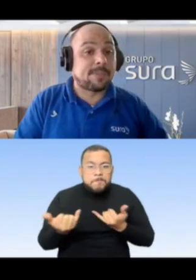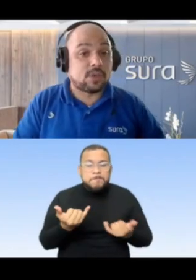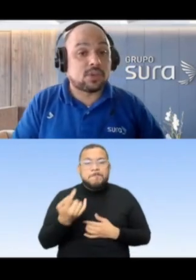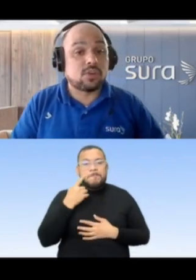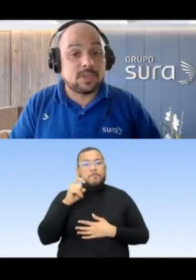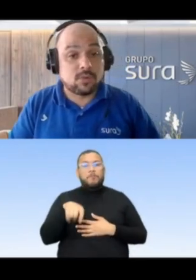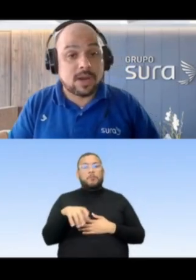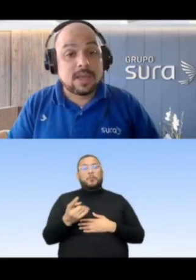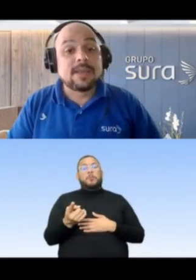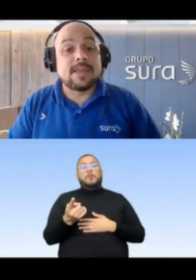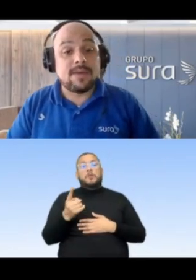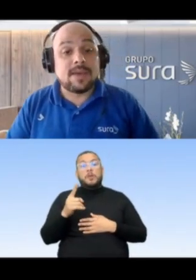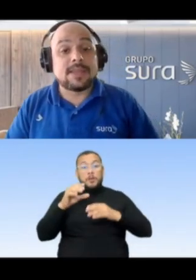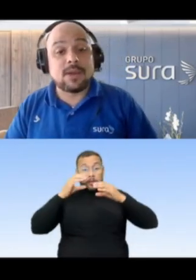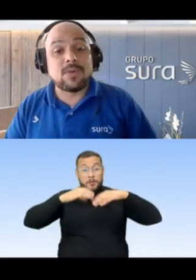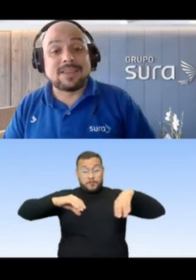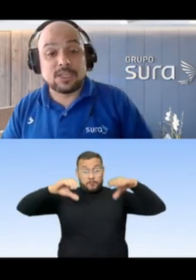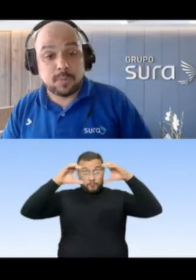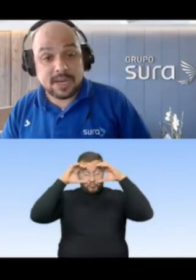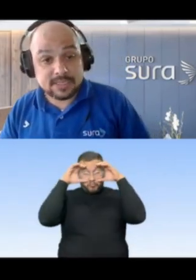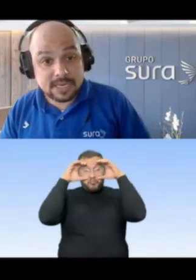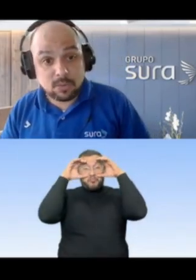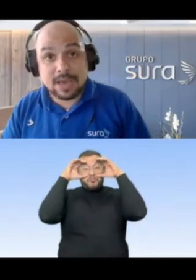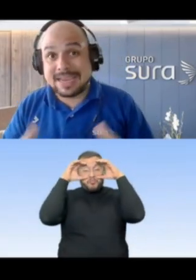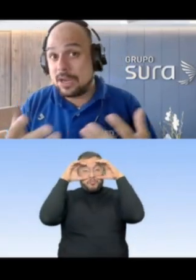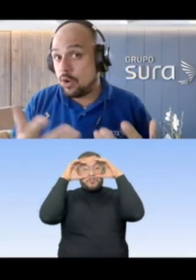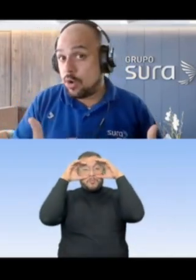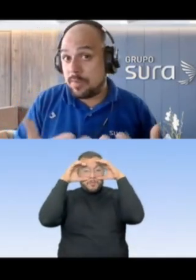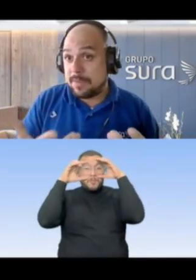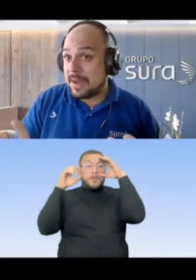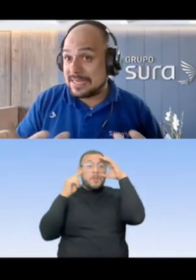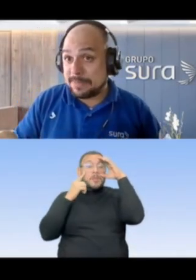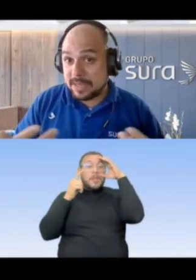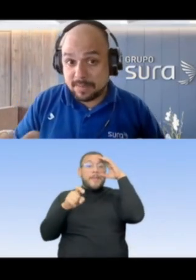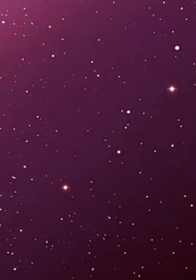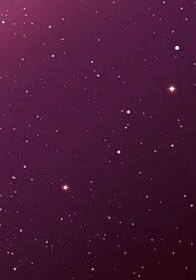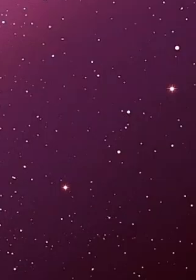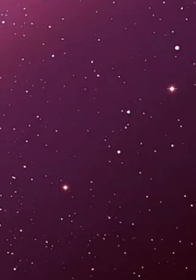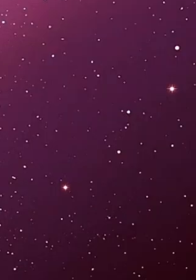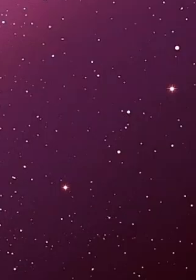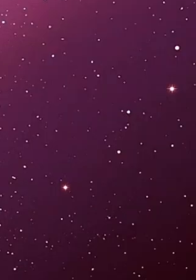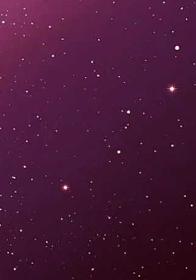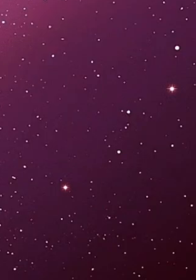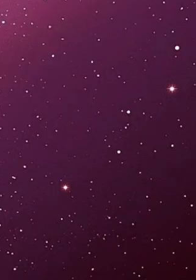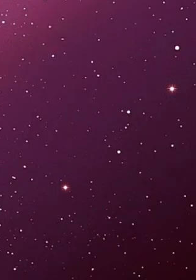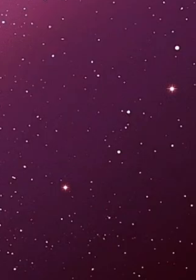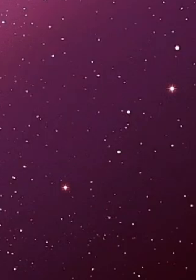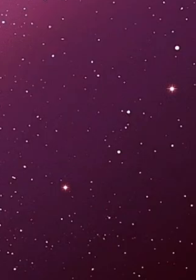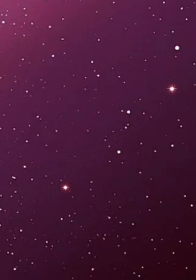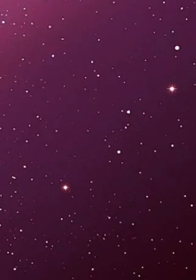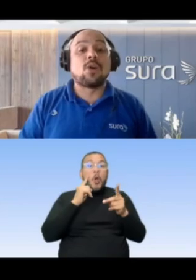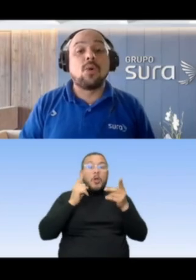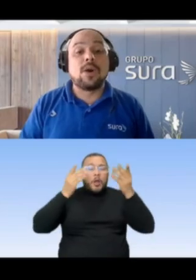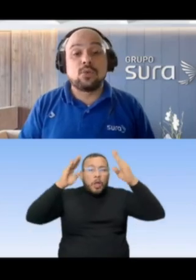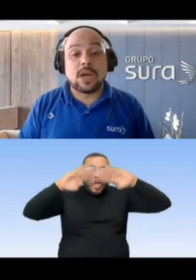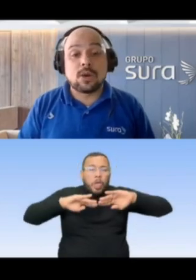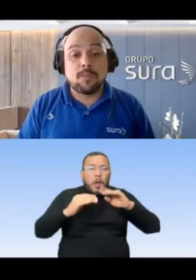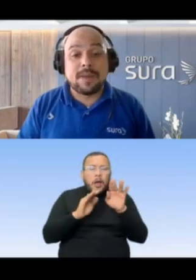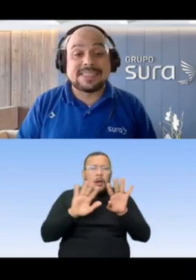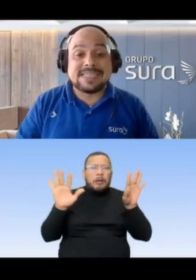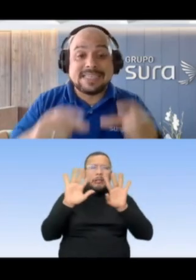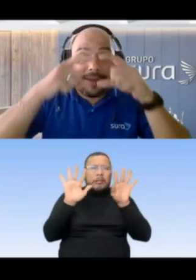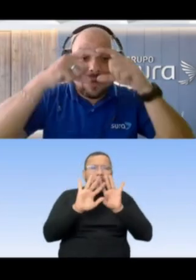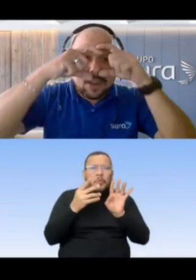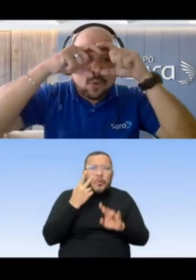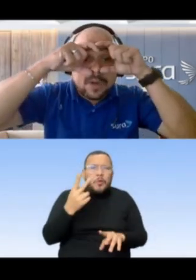cuenta que esa protección visual debe de tener una transparencia adecuada, que no me vaya a permear la visibilidad, debe de tener una